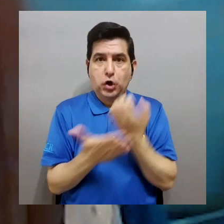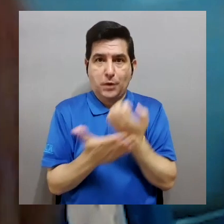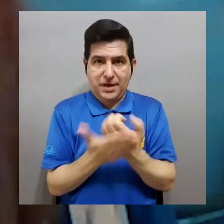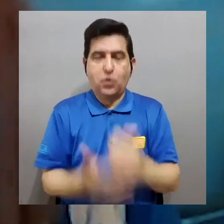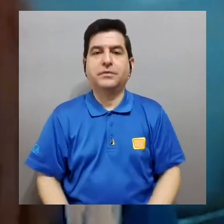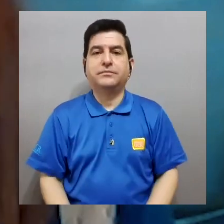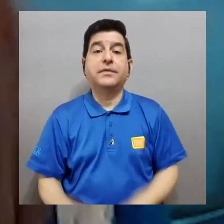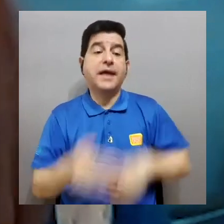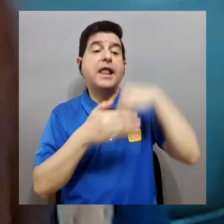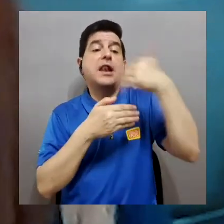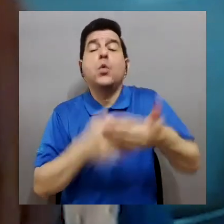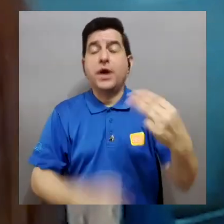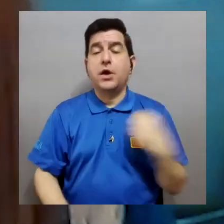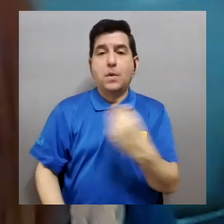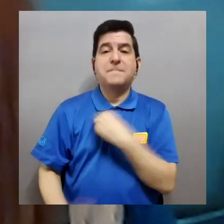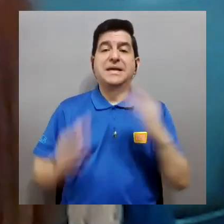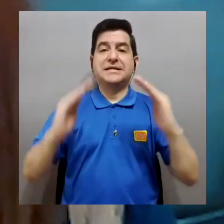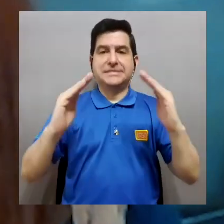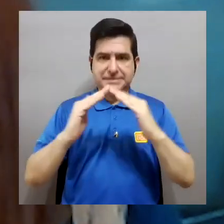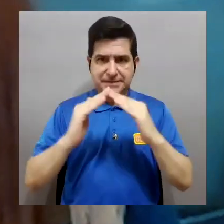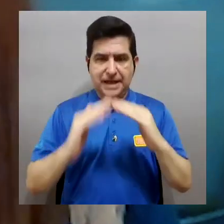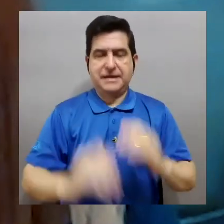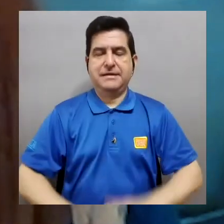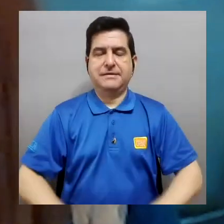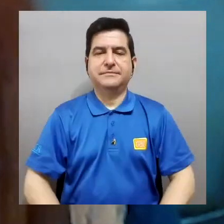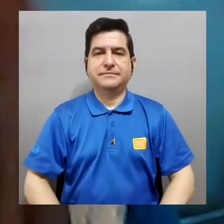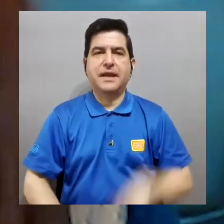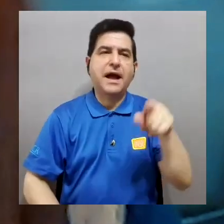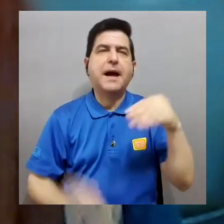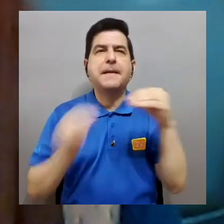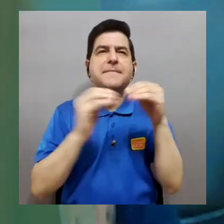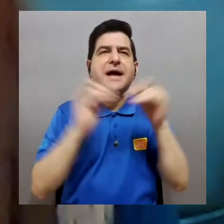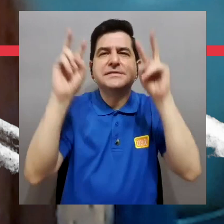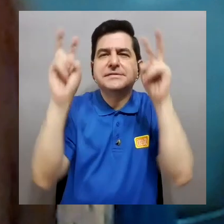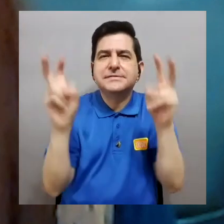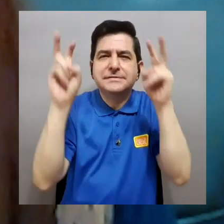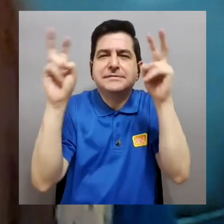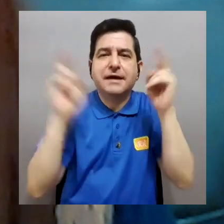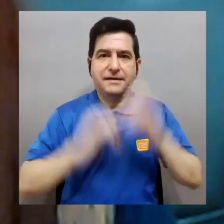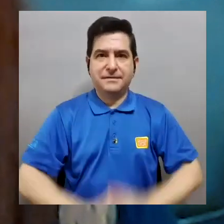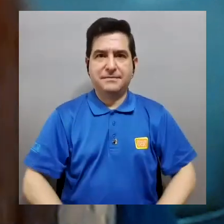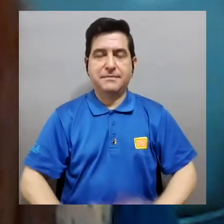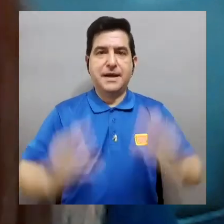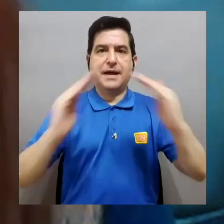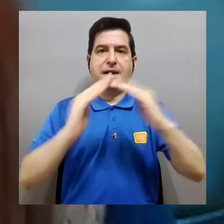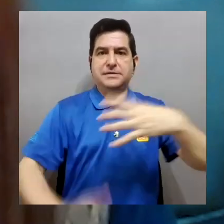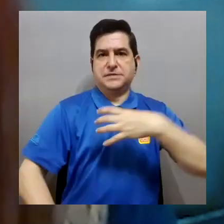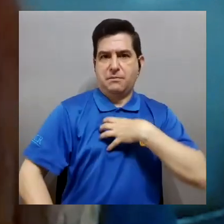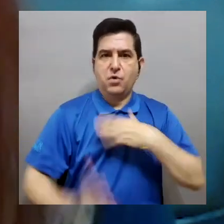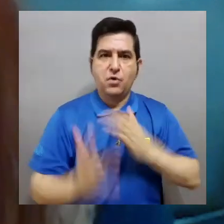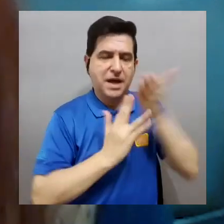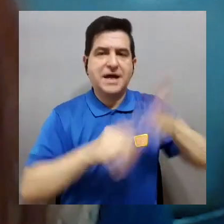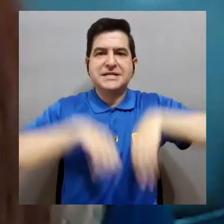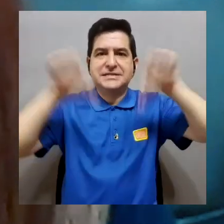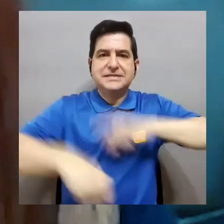económicas. Surge después el Ministerio de Vivienda y Asentamientos Humanos, más hacia el tema de vivienda propia a